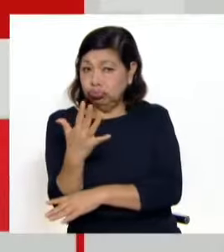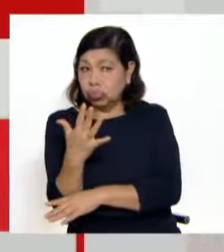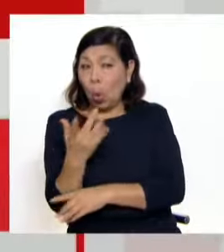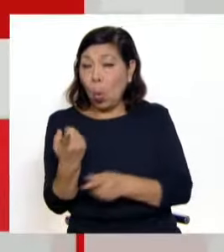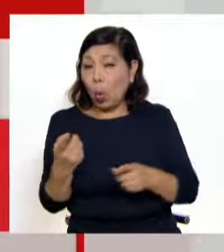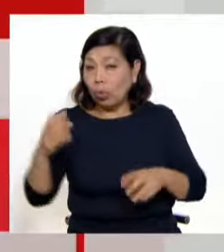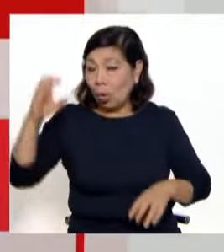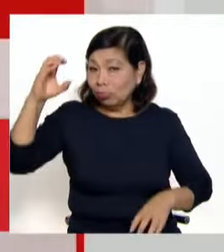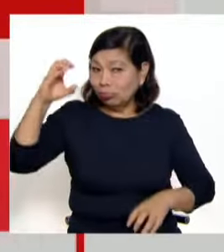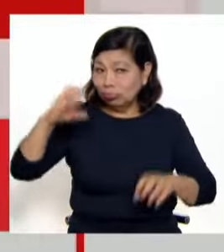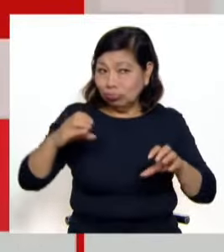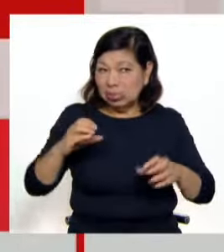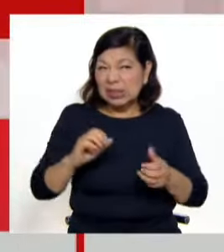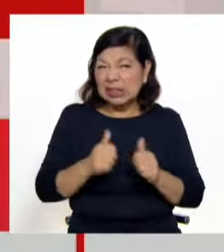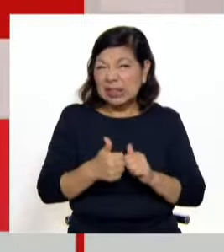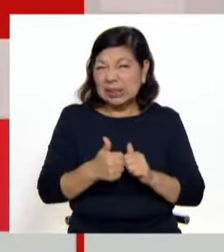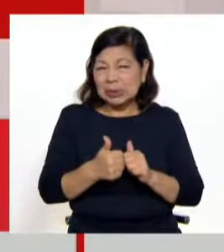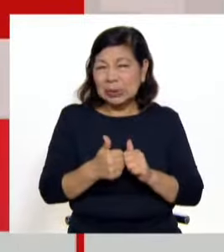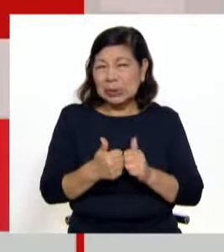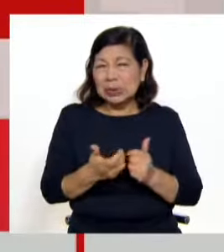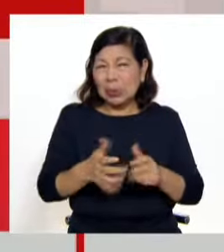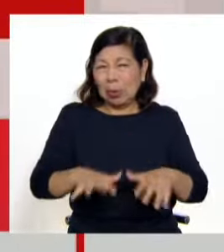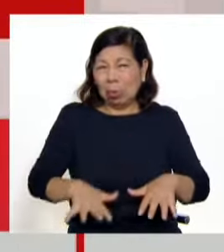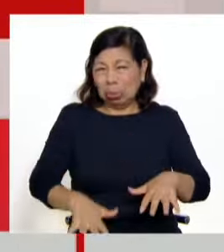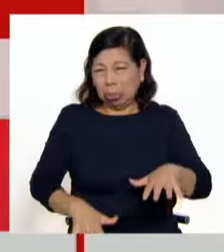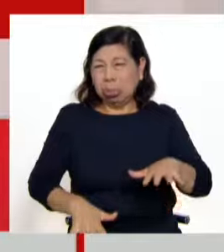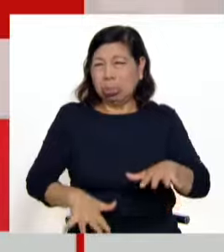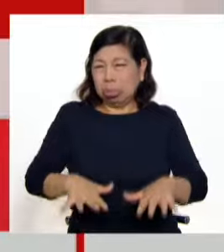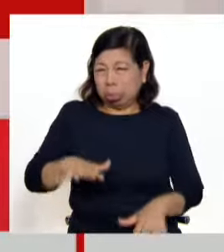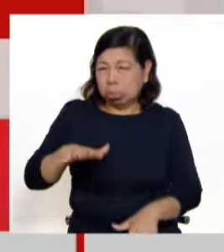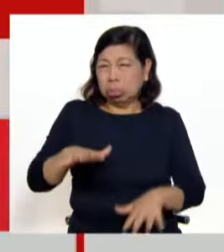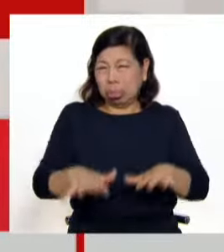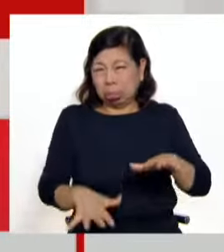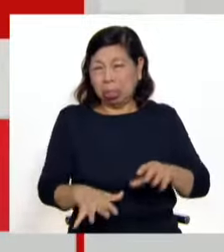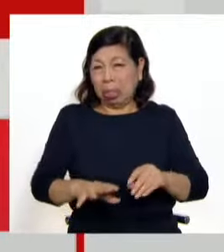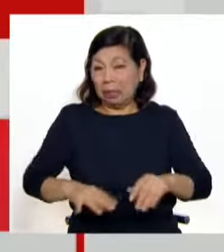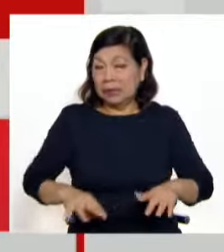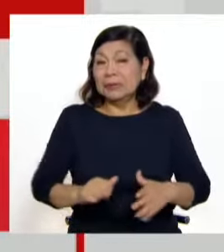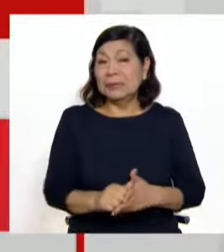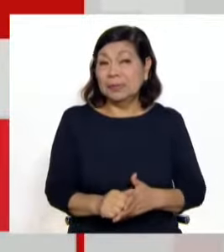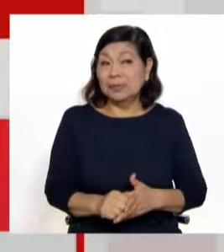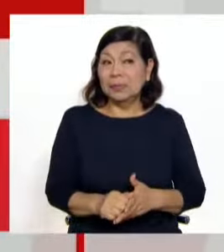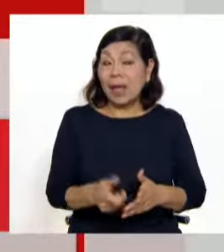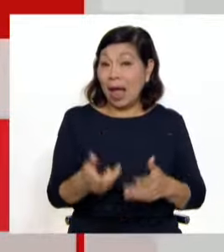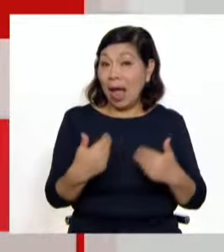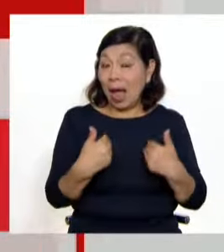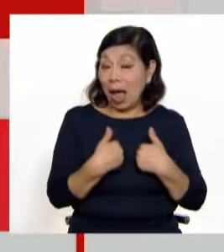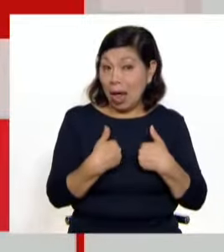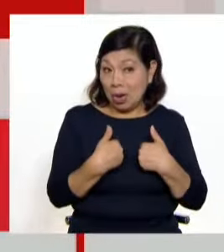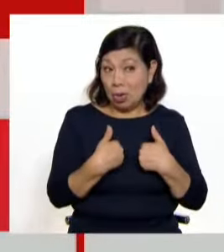de lluvias se convierten en gigantescos pantanos. Según los uniformados, los búfalos